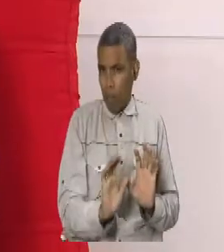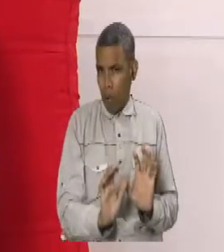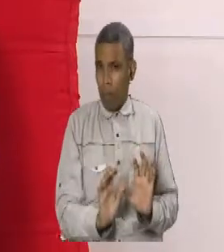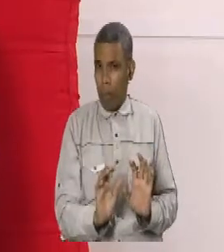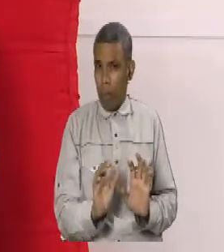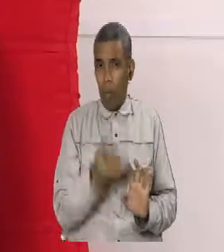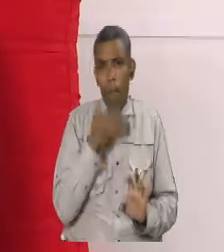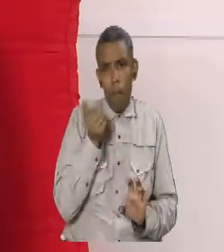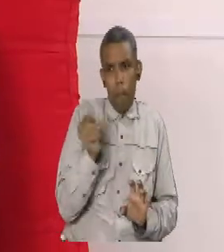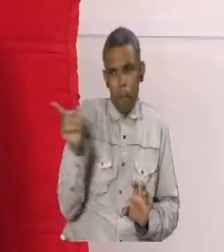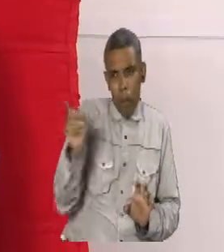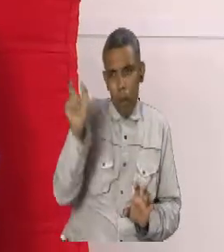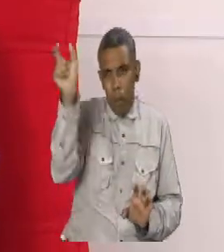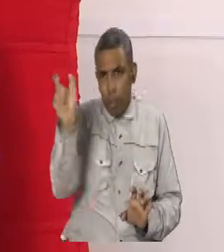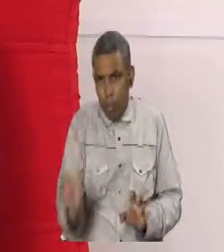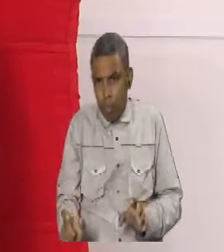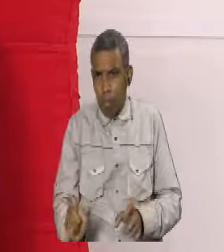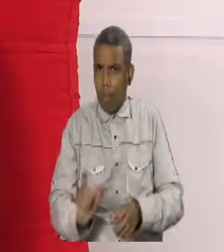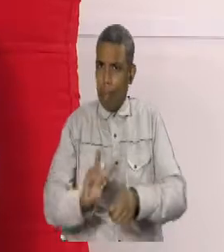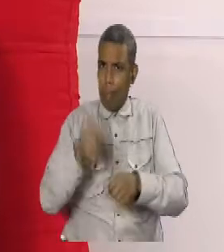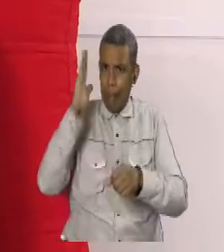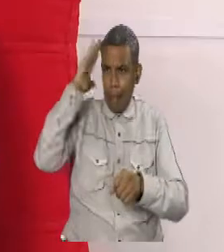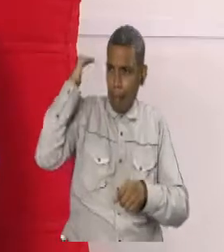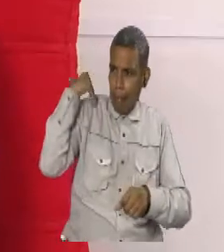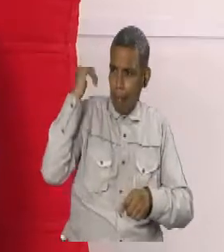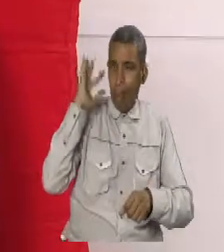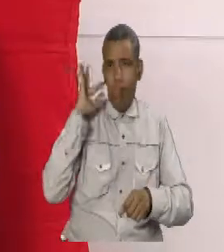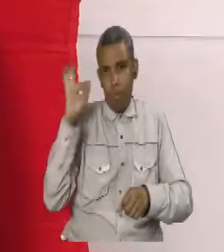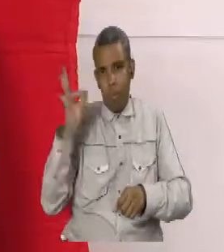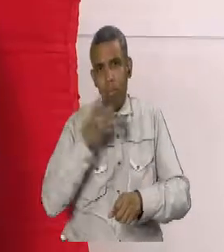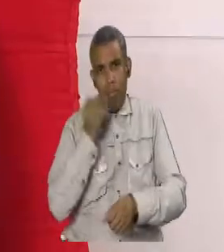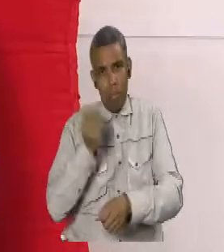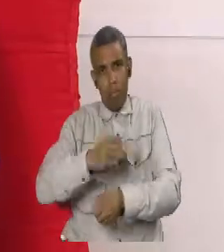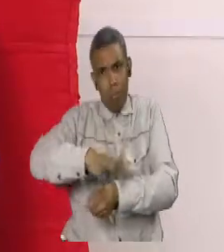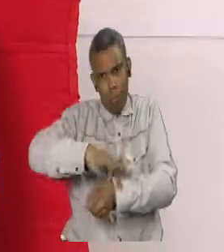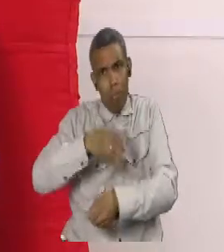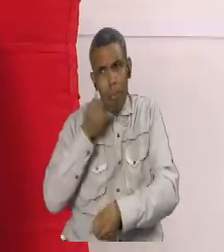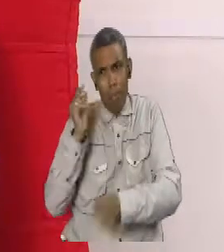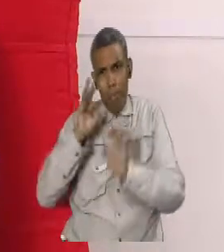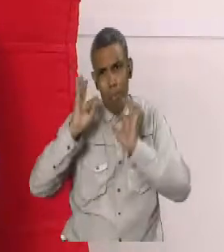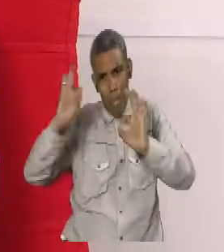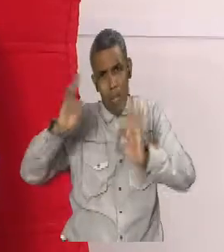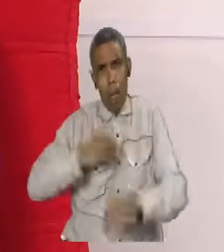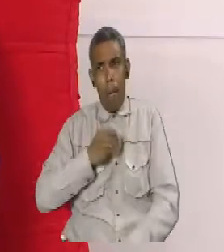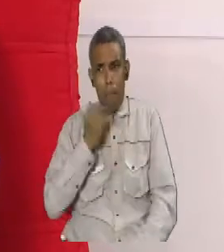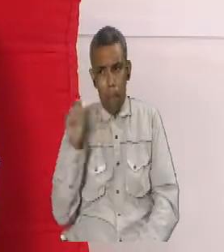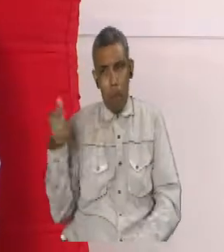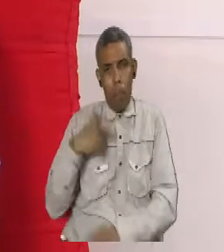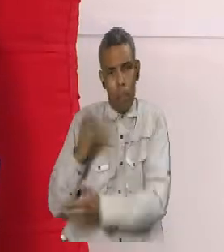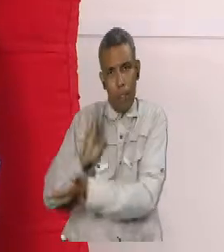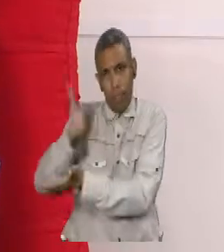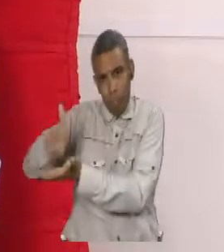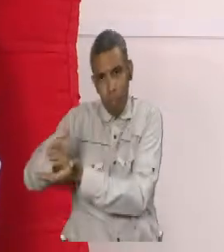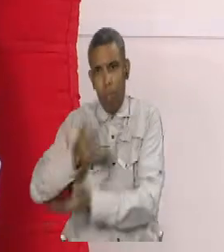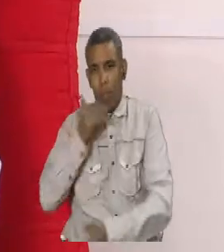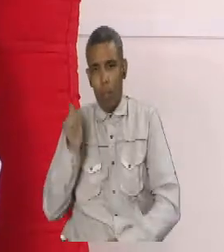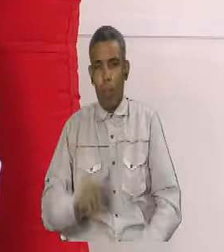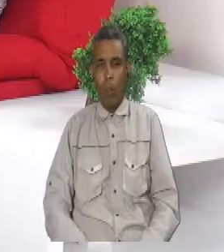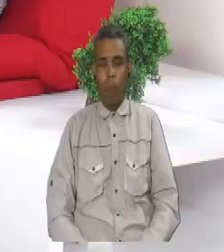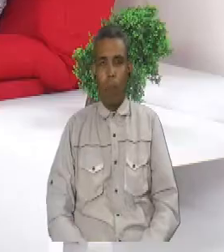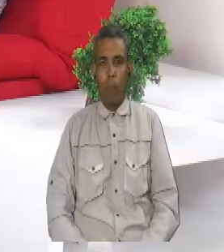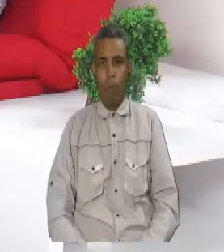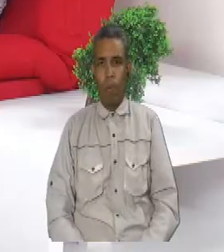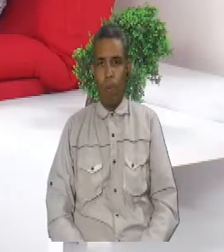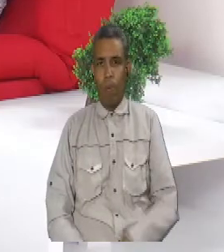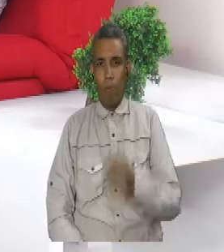vida, un estilista capacitado para ello, que para eso son las personas adecuadas en esto. Bueno, ya nos comentó